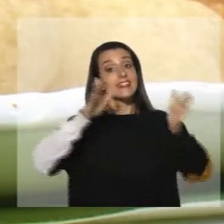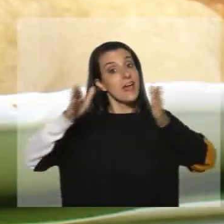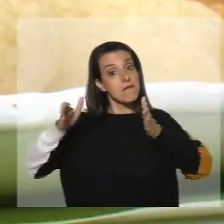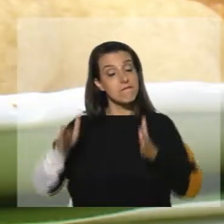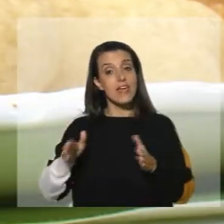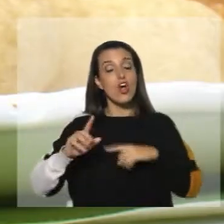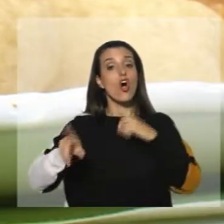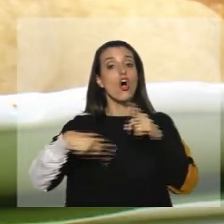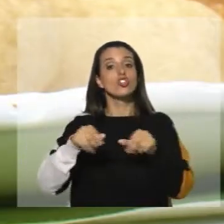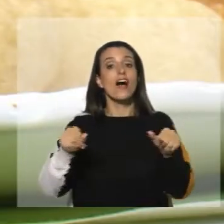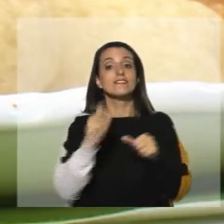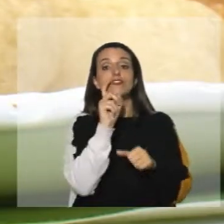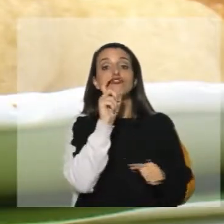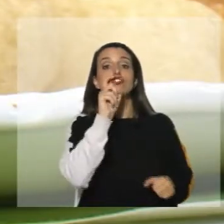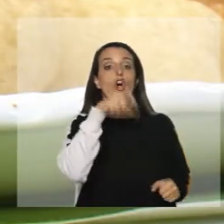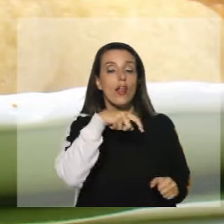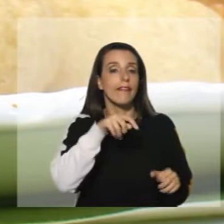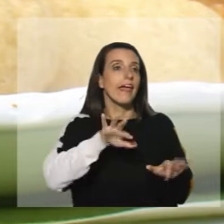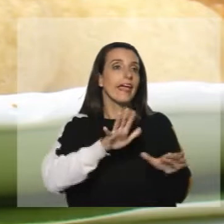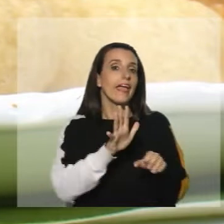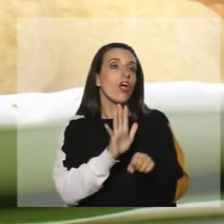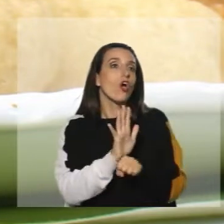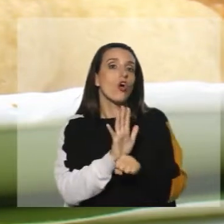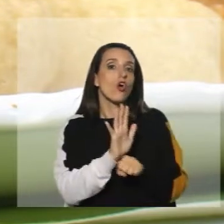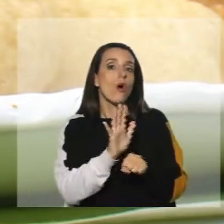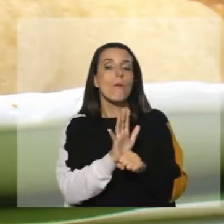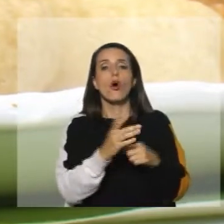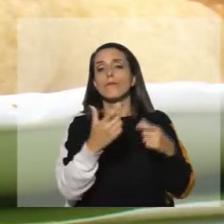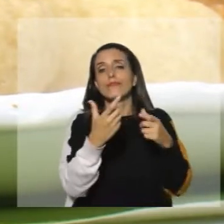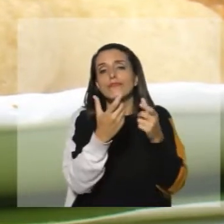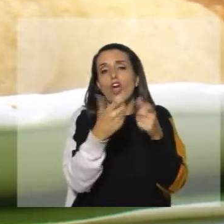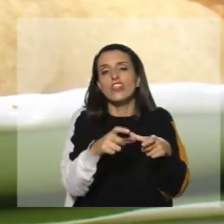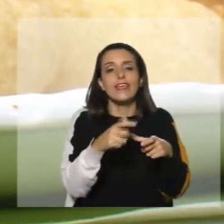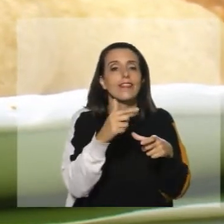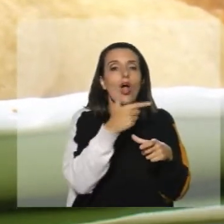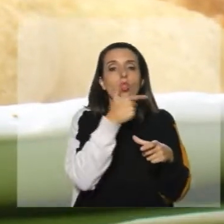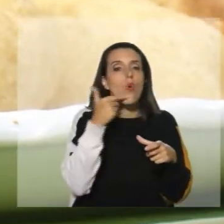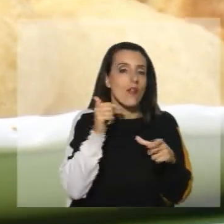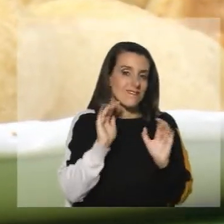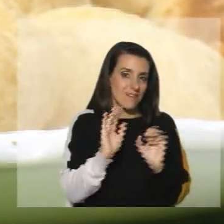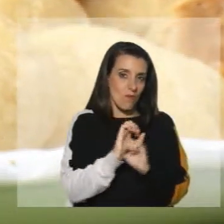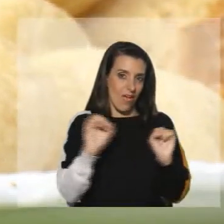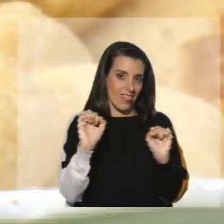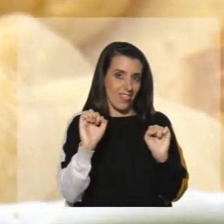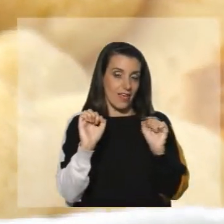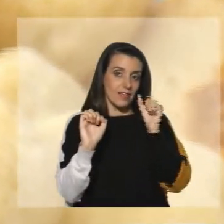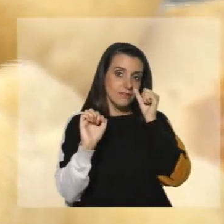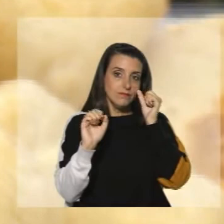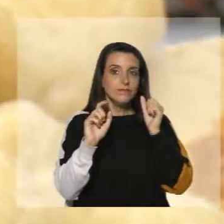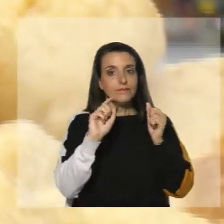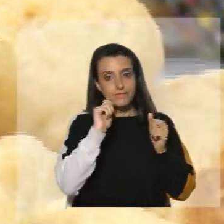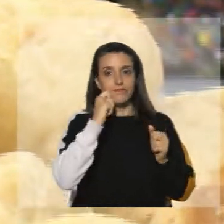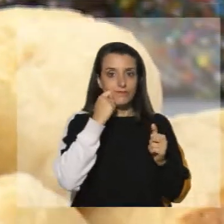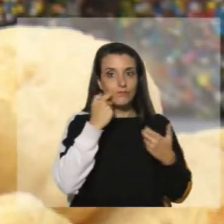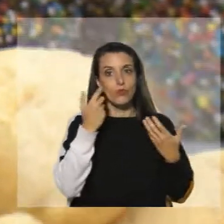hacer unos rocosos de chocolate, que vendría a ser como parte de la mesa dulce. Si se quiere salir un poco de las golosinas, que también son a veces un